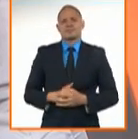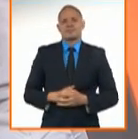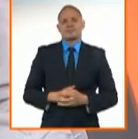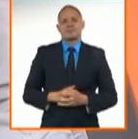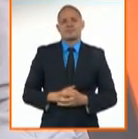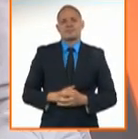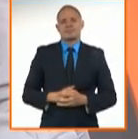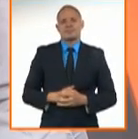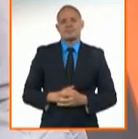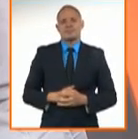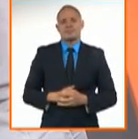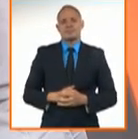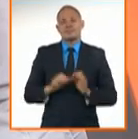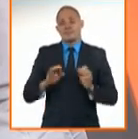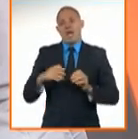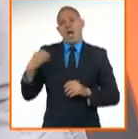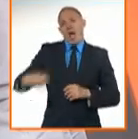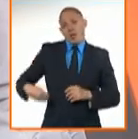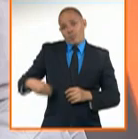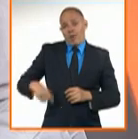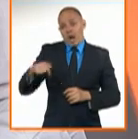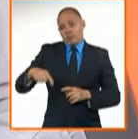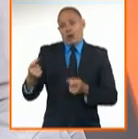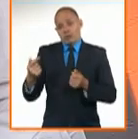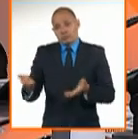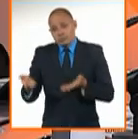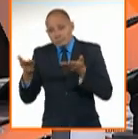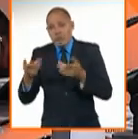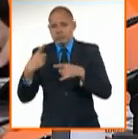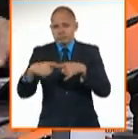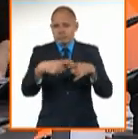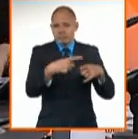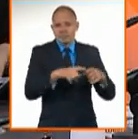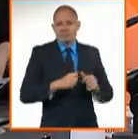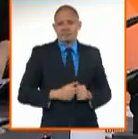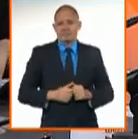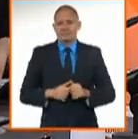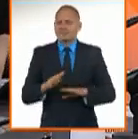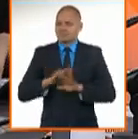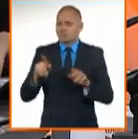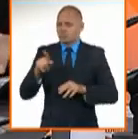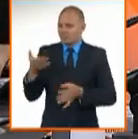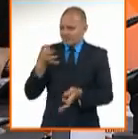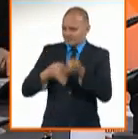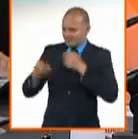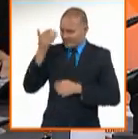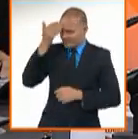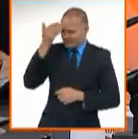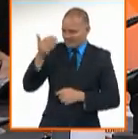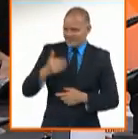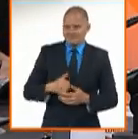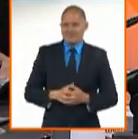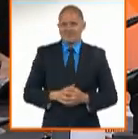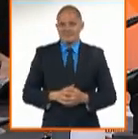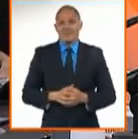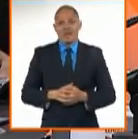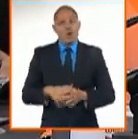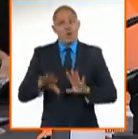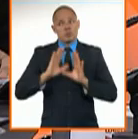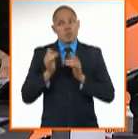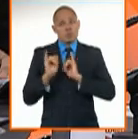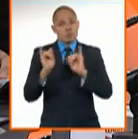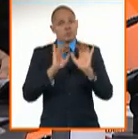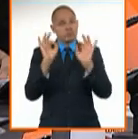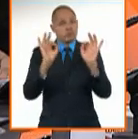en la economía y bueno también en la sociedad no gracias al ministro por sus informaciones por sus precisiones gracias